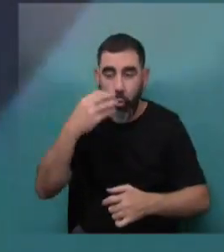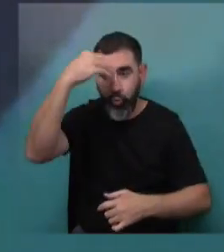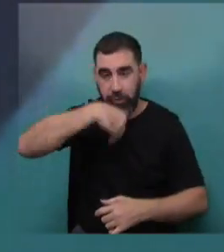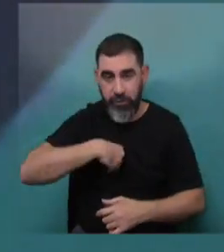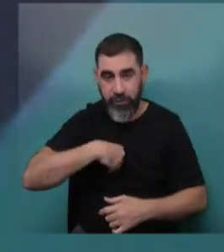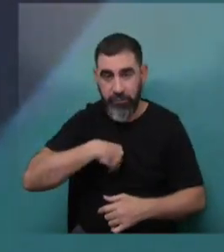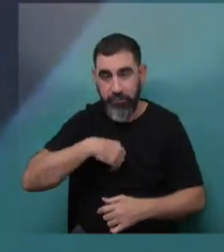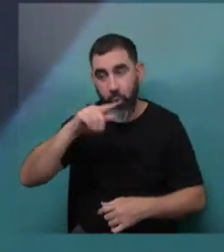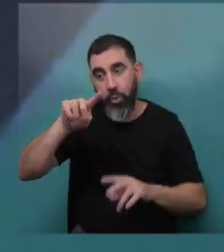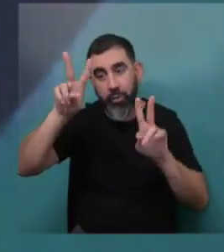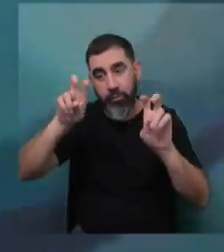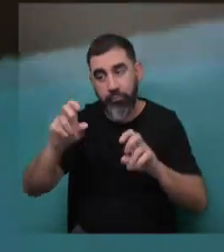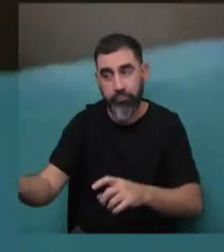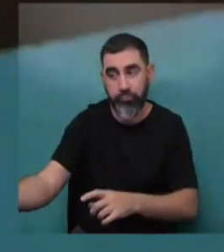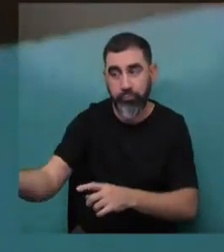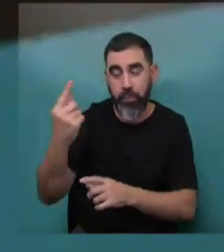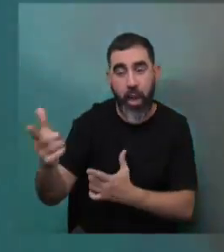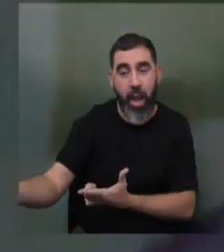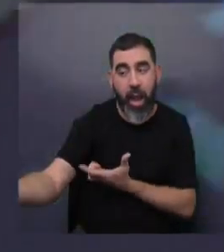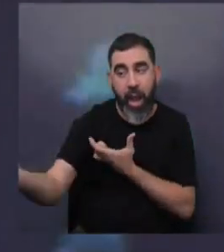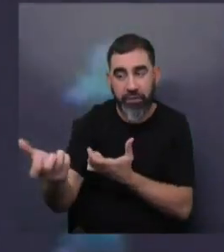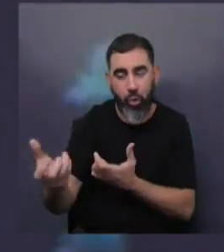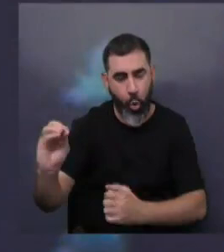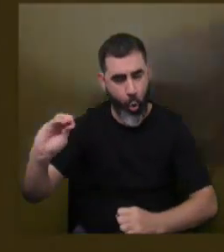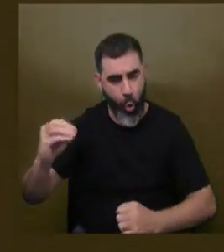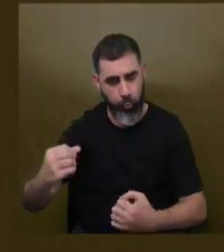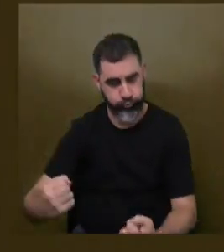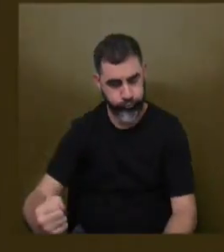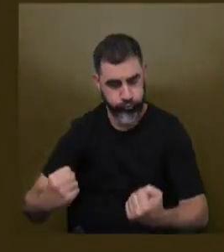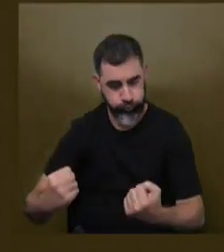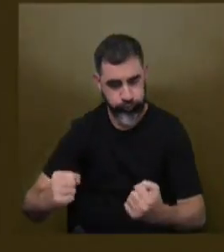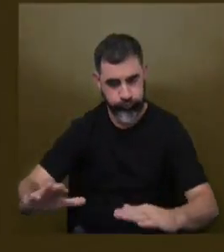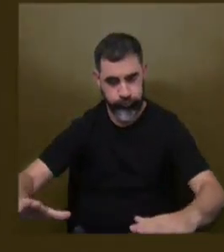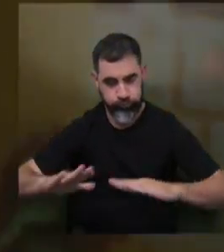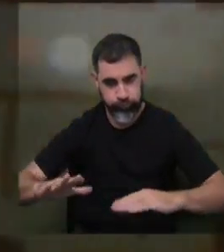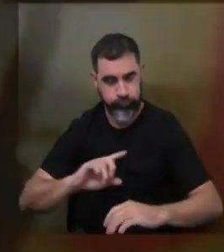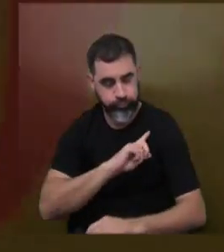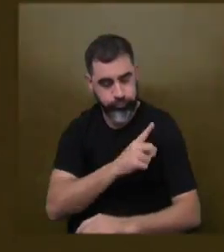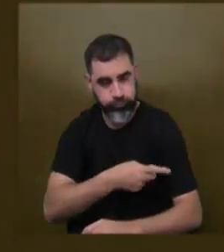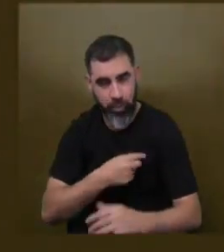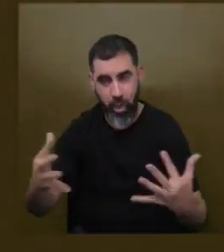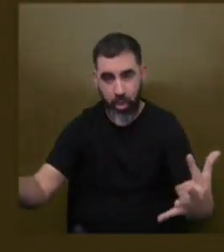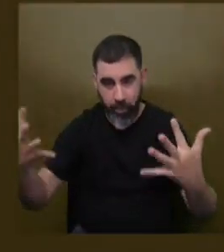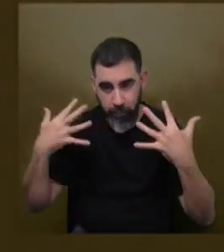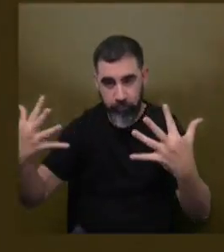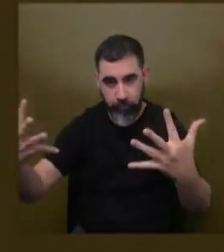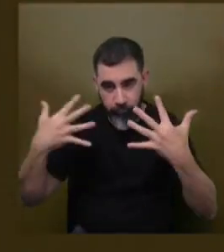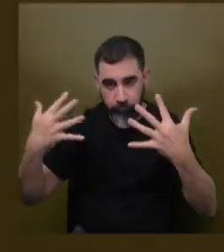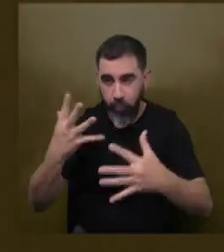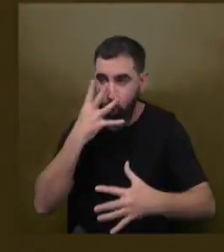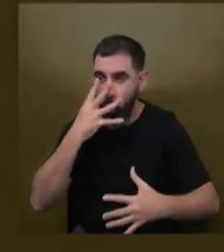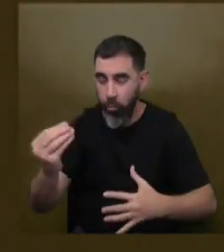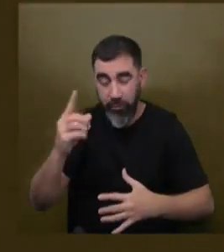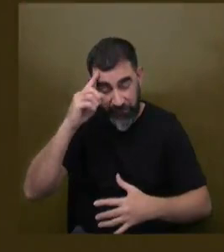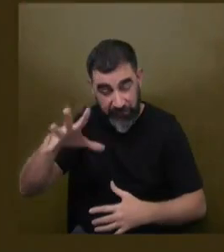llega otro personaje, el cazador. Es joven, es un atleta, es esbelto, y empieza a correr atrás del lobo. Y se acuerdan que